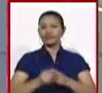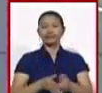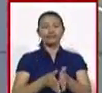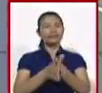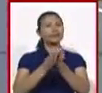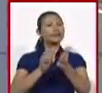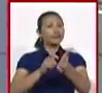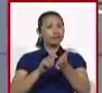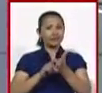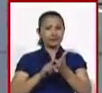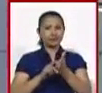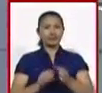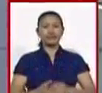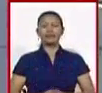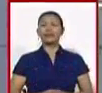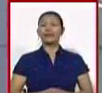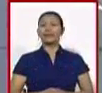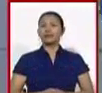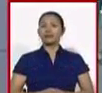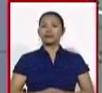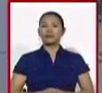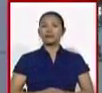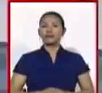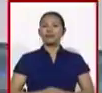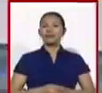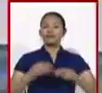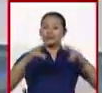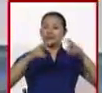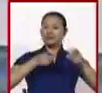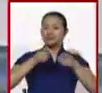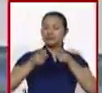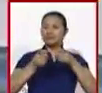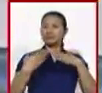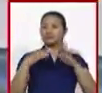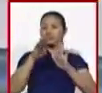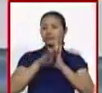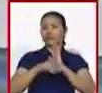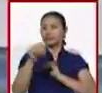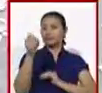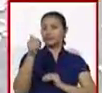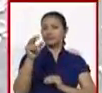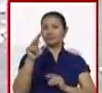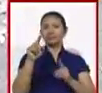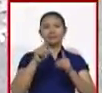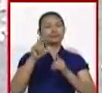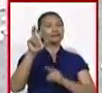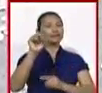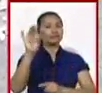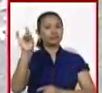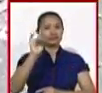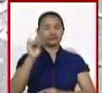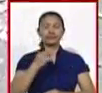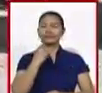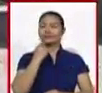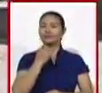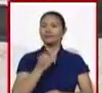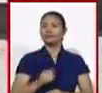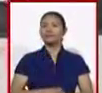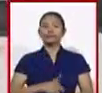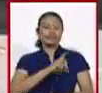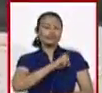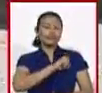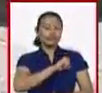están exigiendo que la inspección técnica a sus motorizados tenga un costo entre 10 a 30 bolivianos, como lo estipula